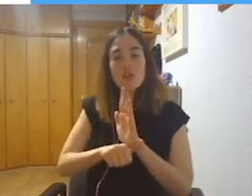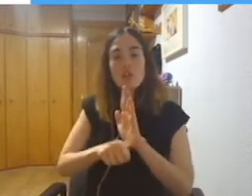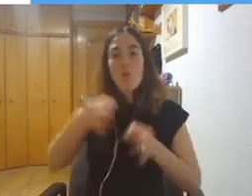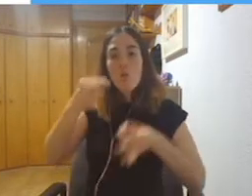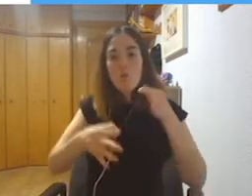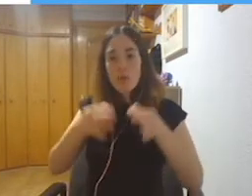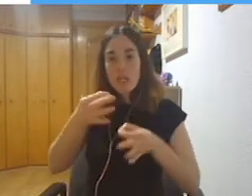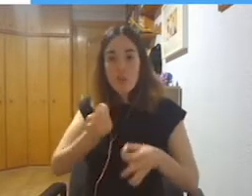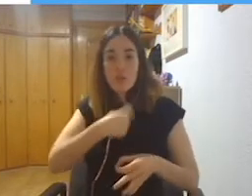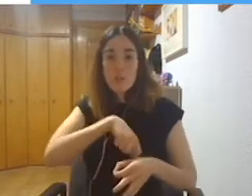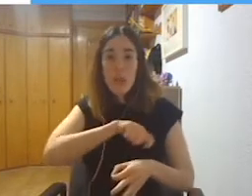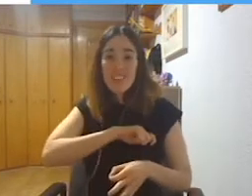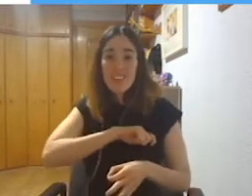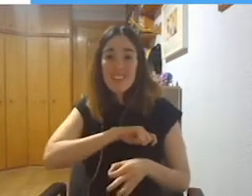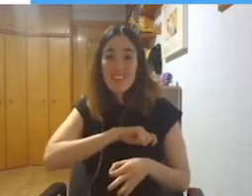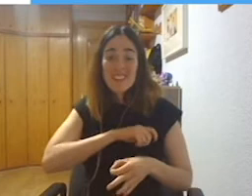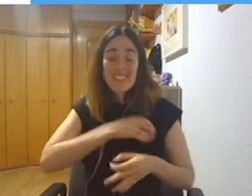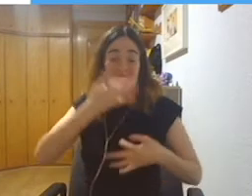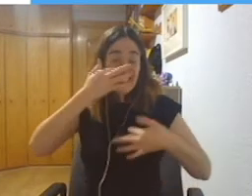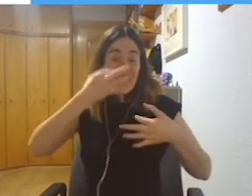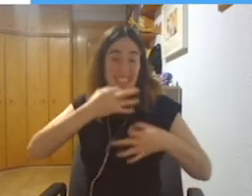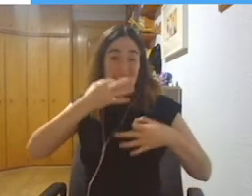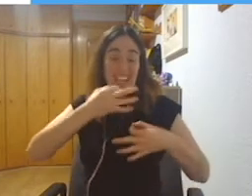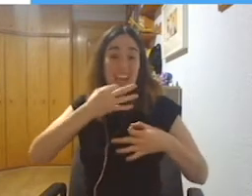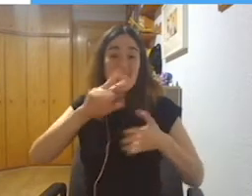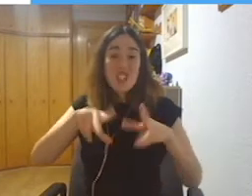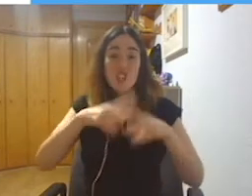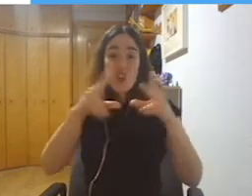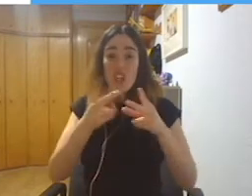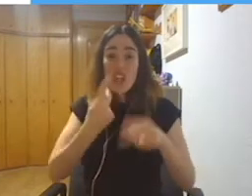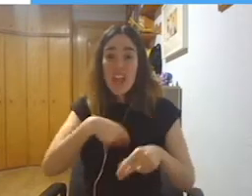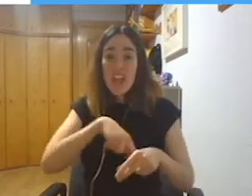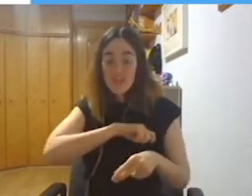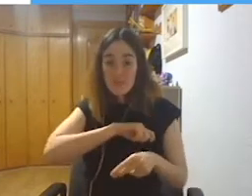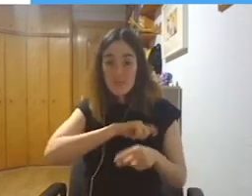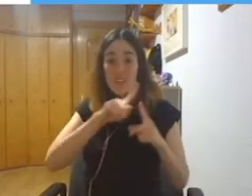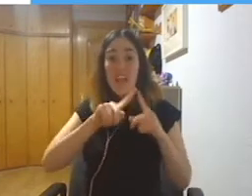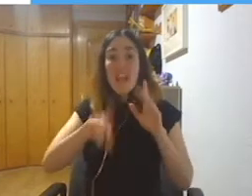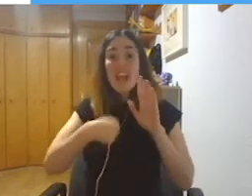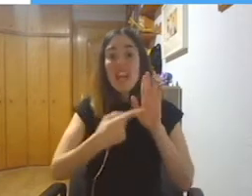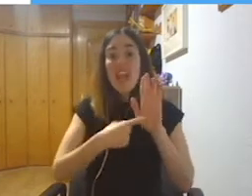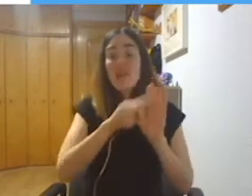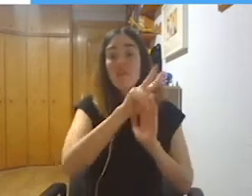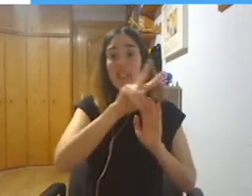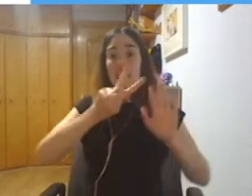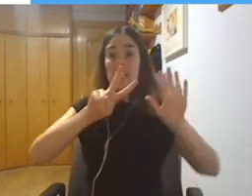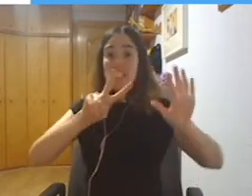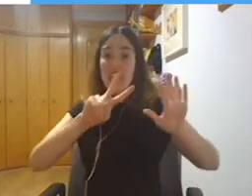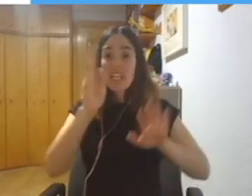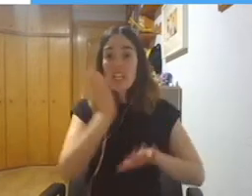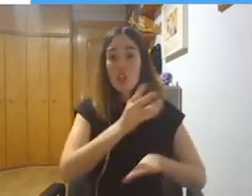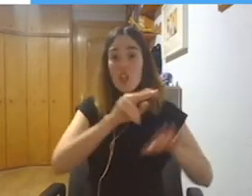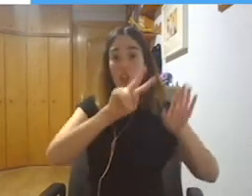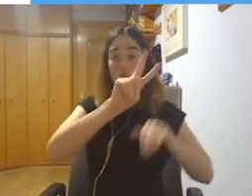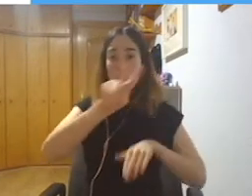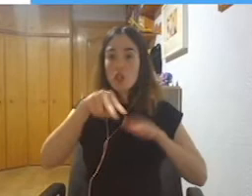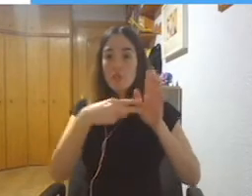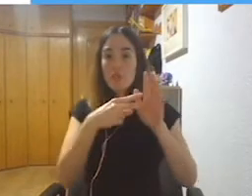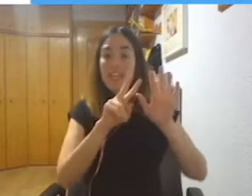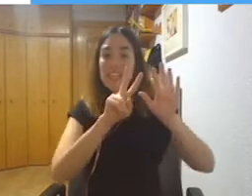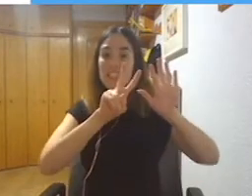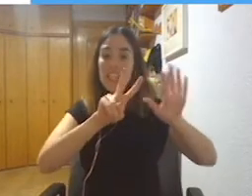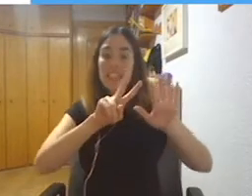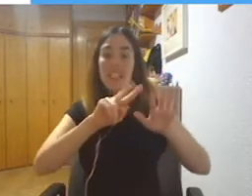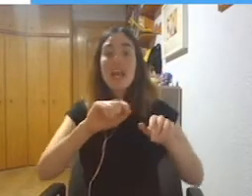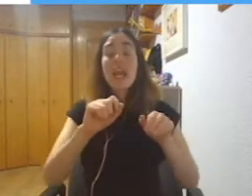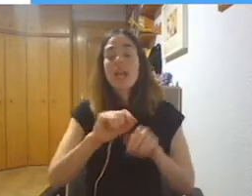y al fin y al cabo en la sociedad española son la Ley 27 de 2007 y la Ley 17 de 2010. Esto